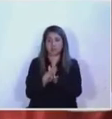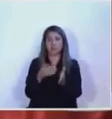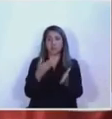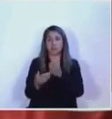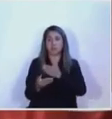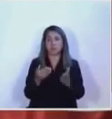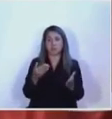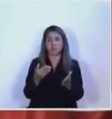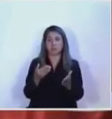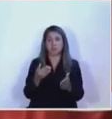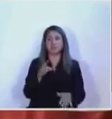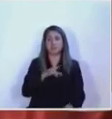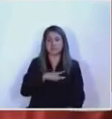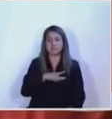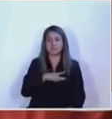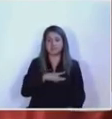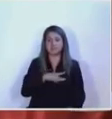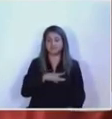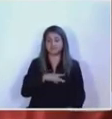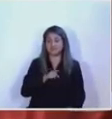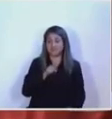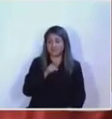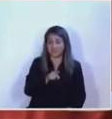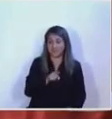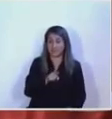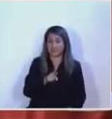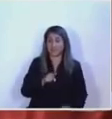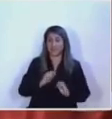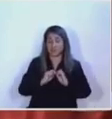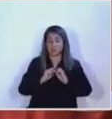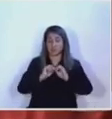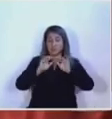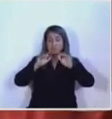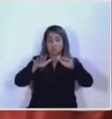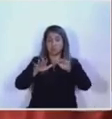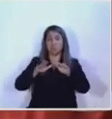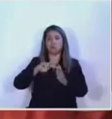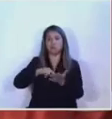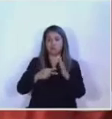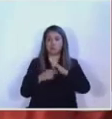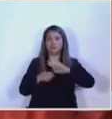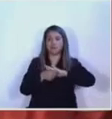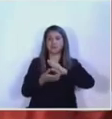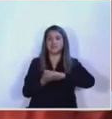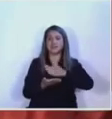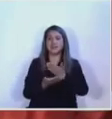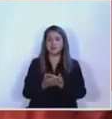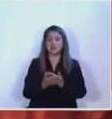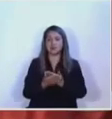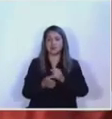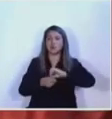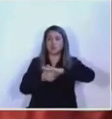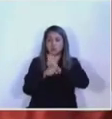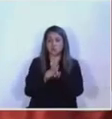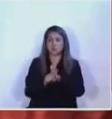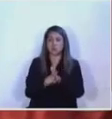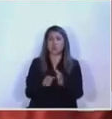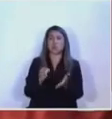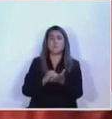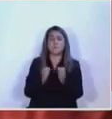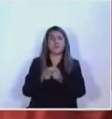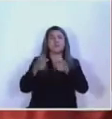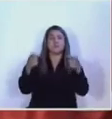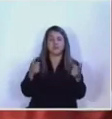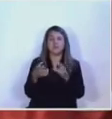territorio nacional y de allí se desata una de las crisis sanitarias más grandes de las que existe recuerdo y que haya